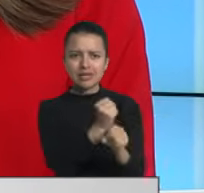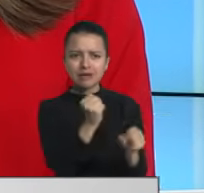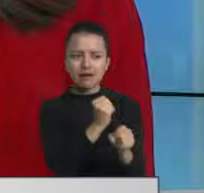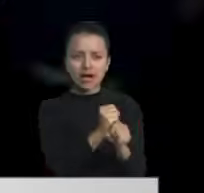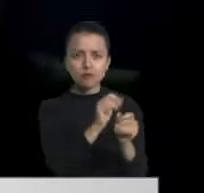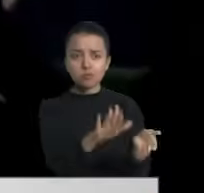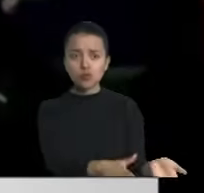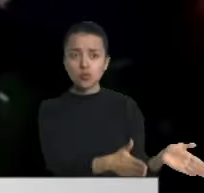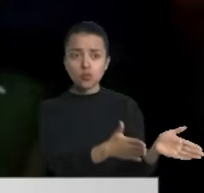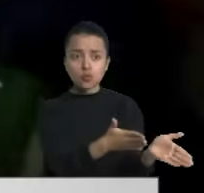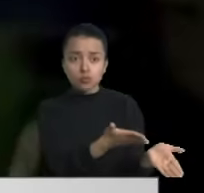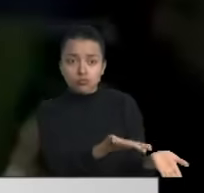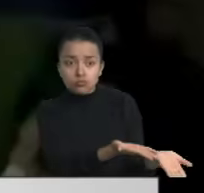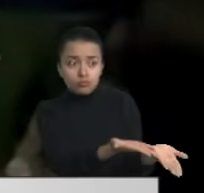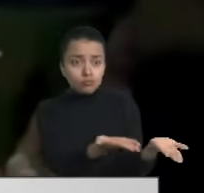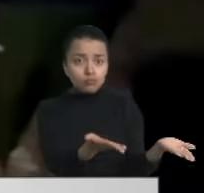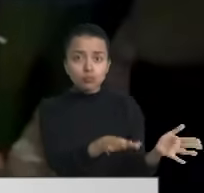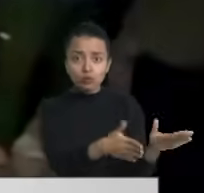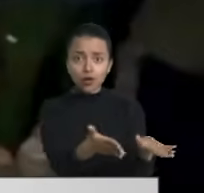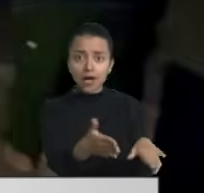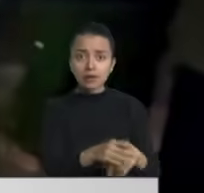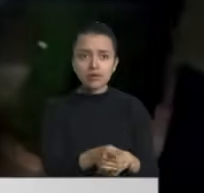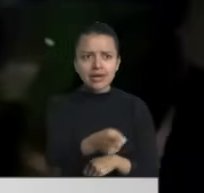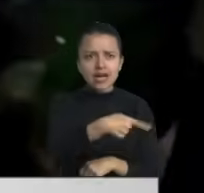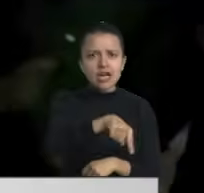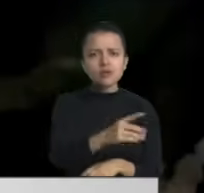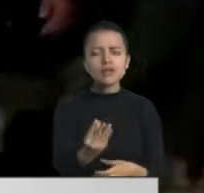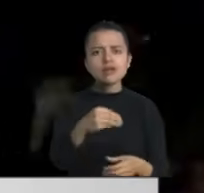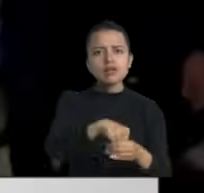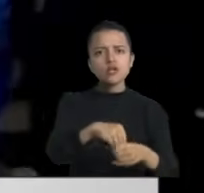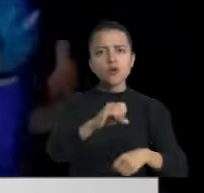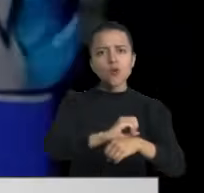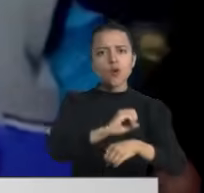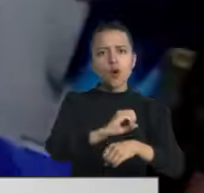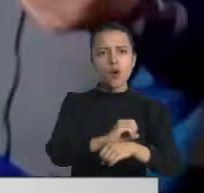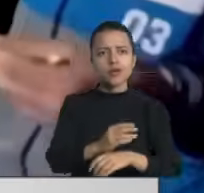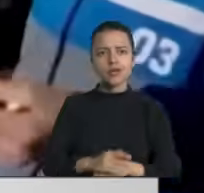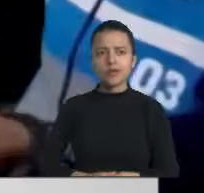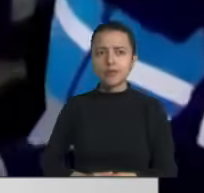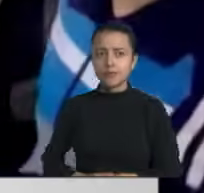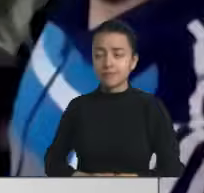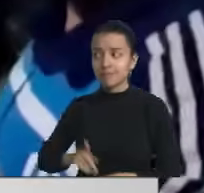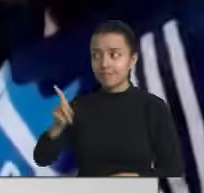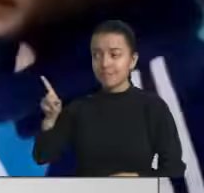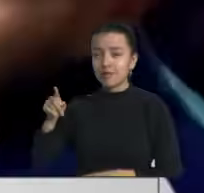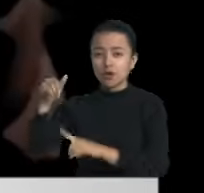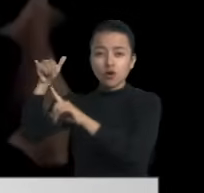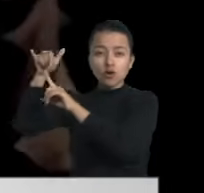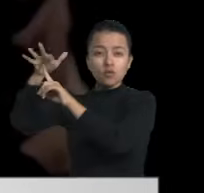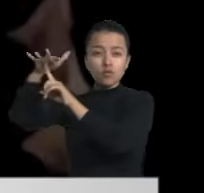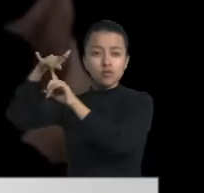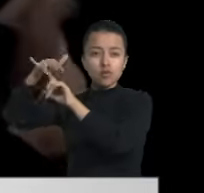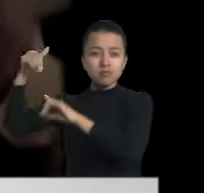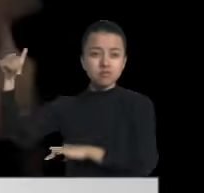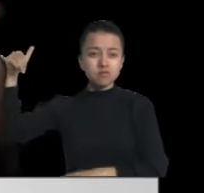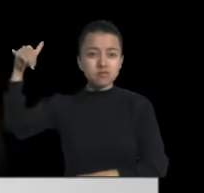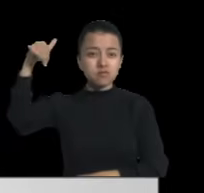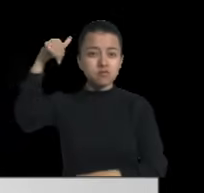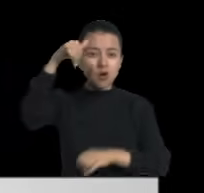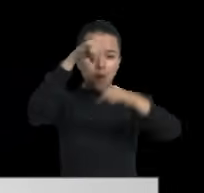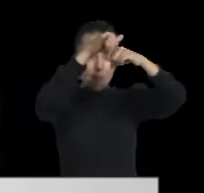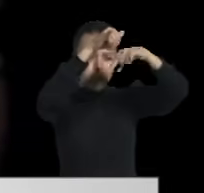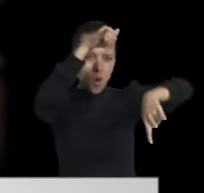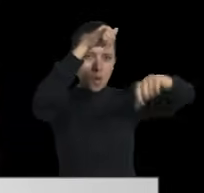Kitchen. En las últimas horas, el ejército de Israel perpetró un ataque aéreo en Gaza, dejando sin vida a